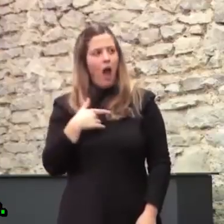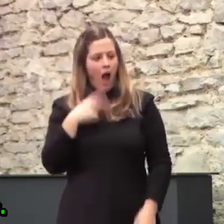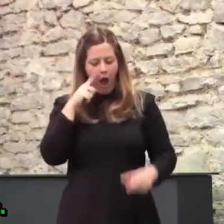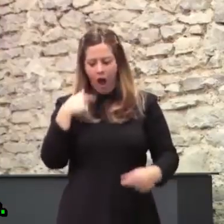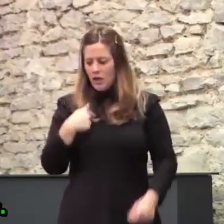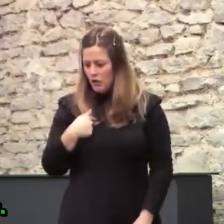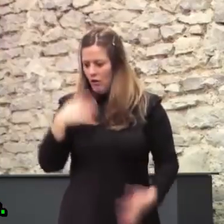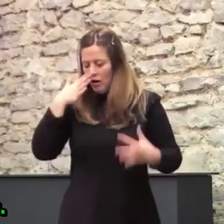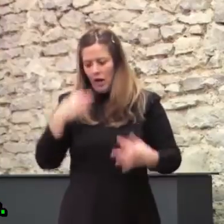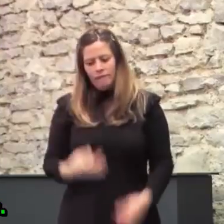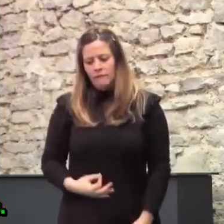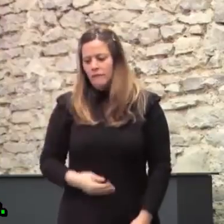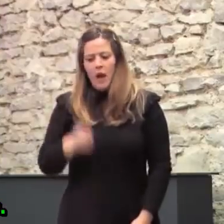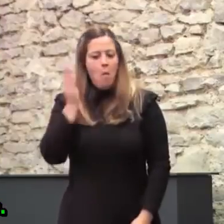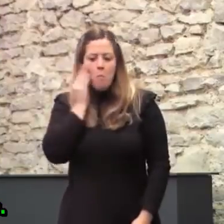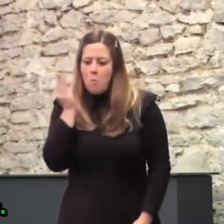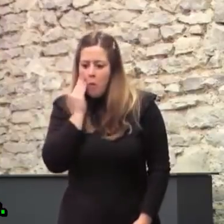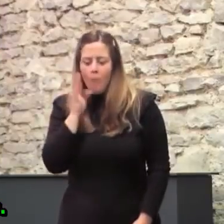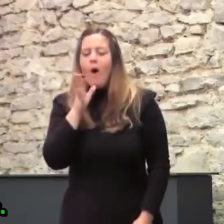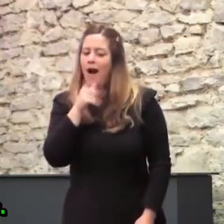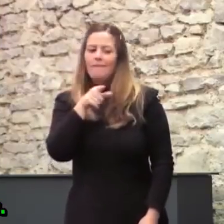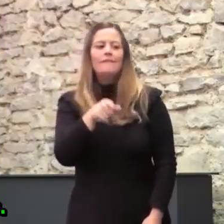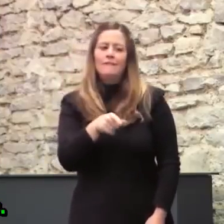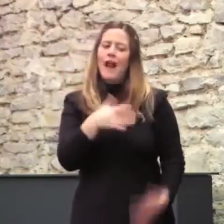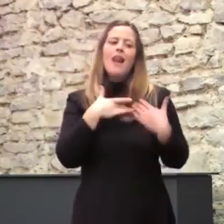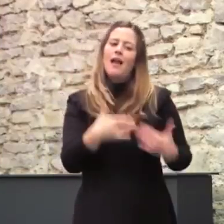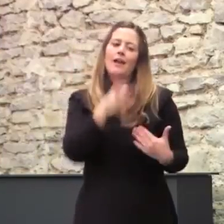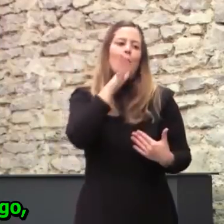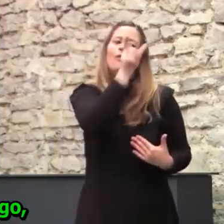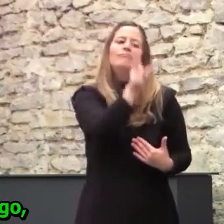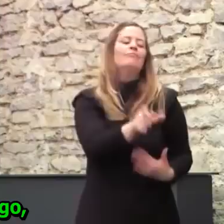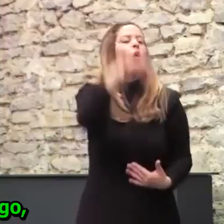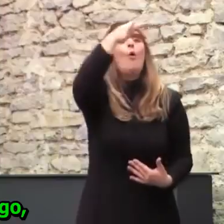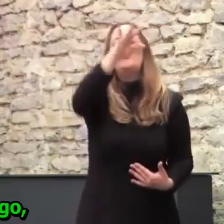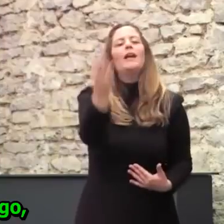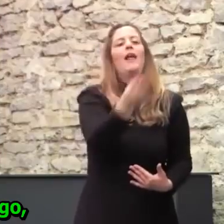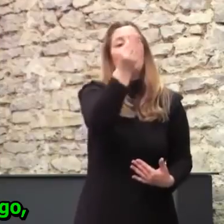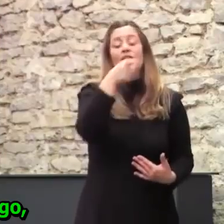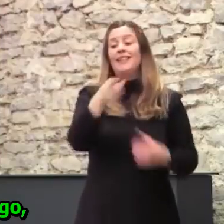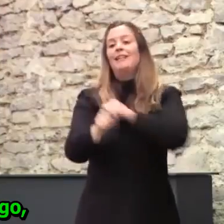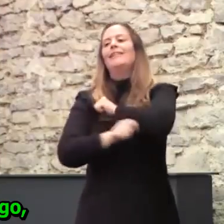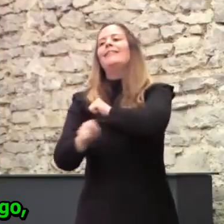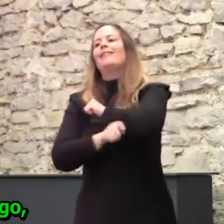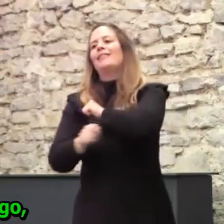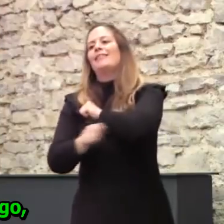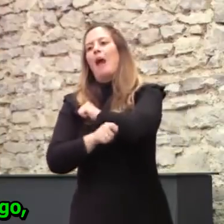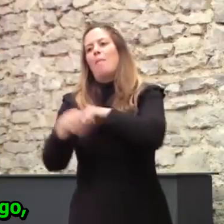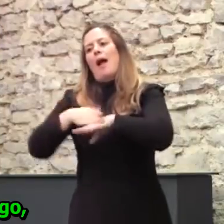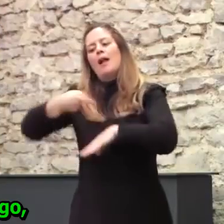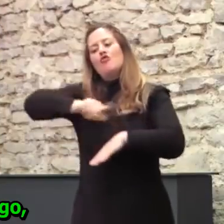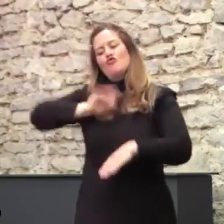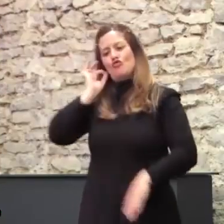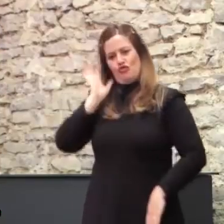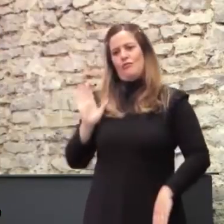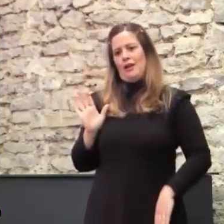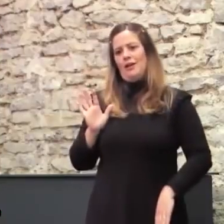y de que ahora sí te quiere porque eres única entre las únicas. Es una trampa para nosotras. Va dirigida directa a nuestro